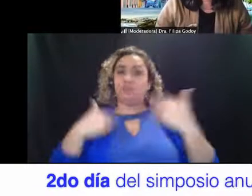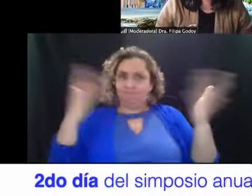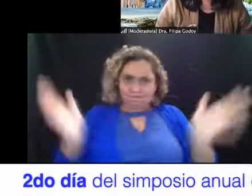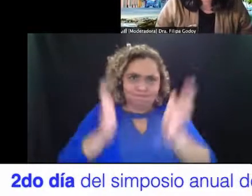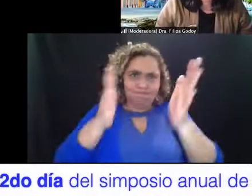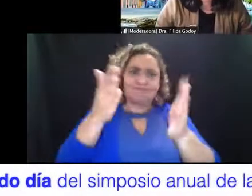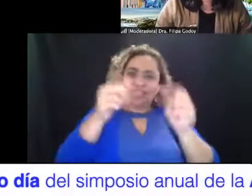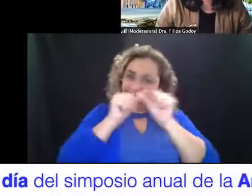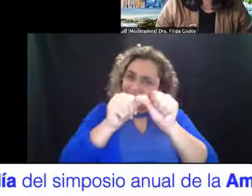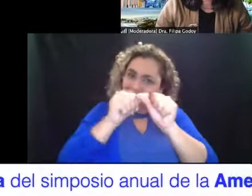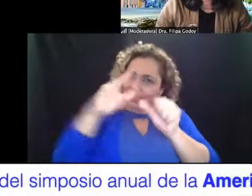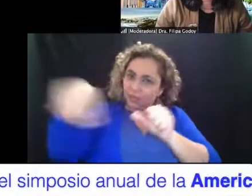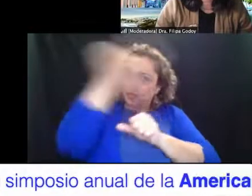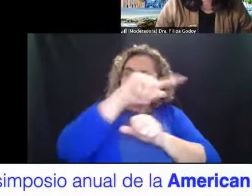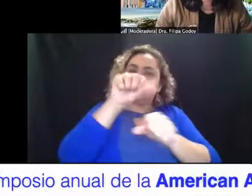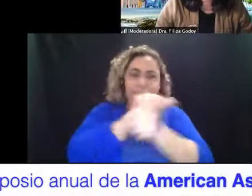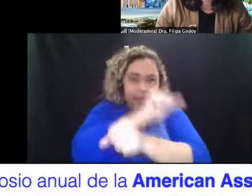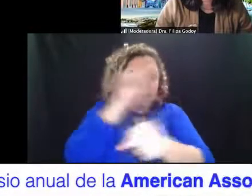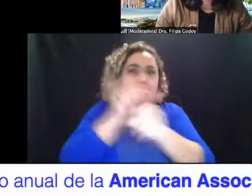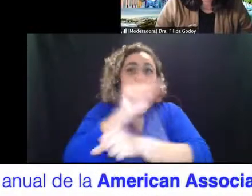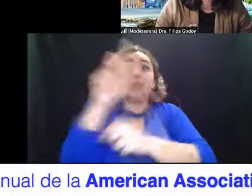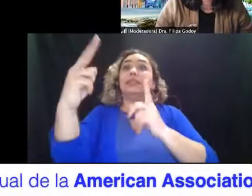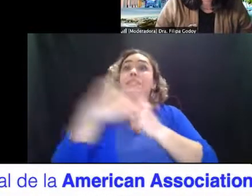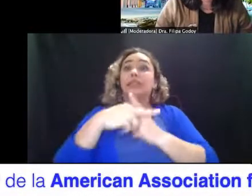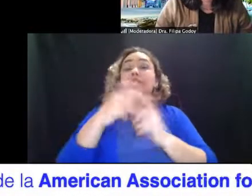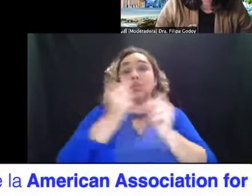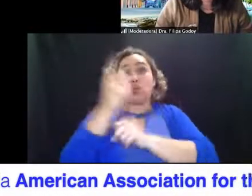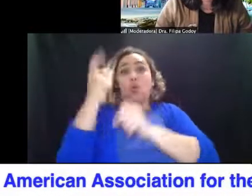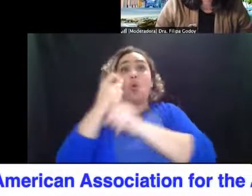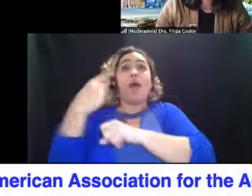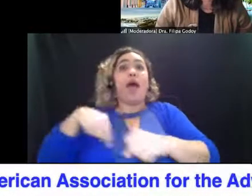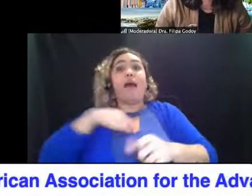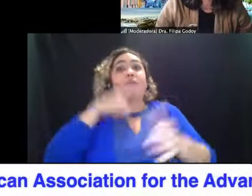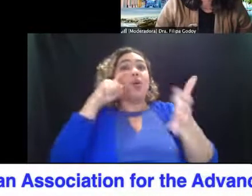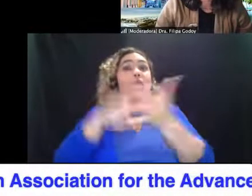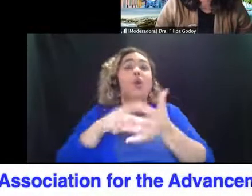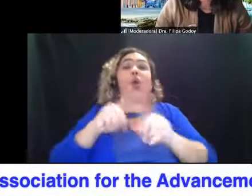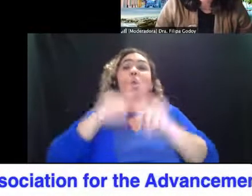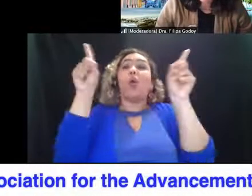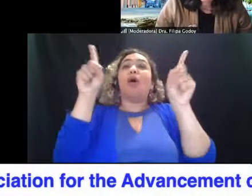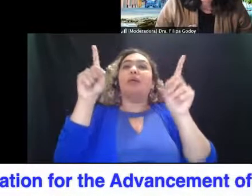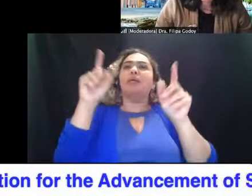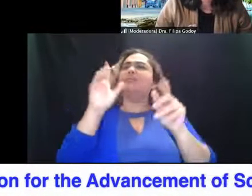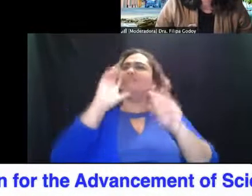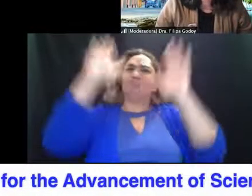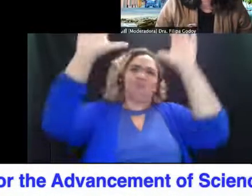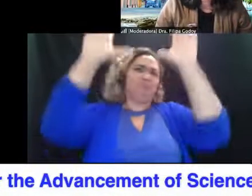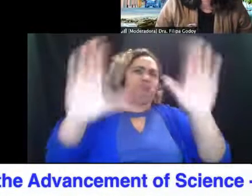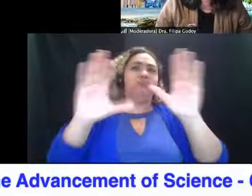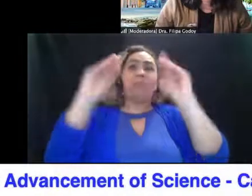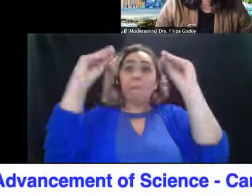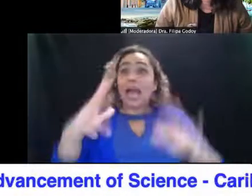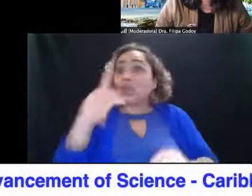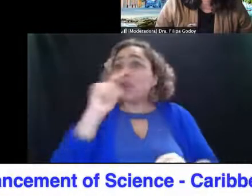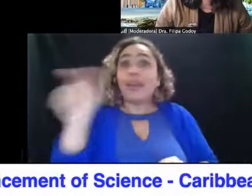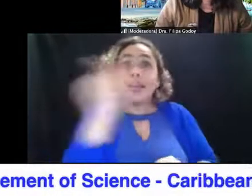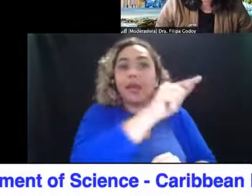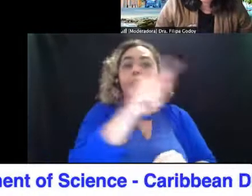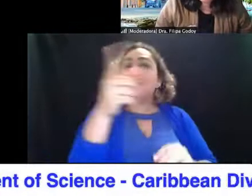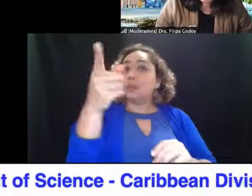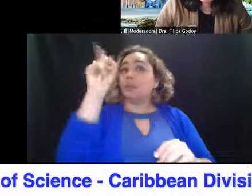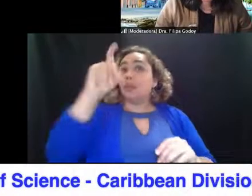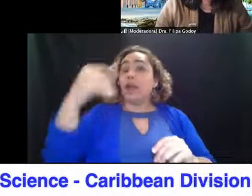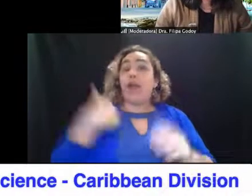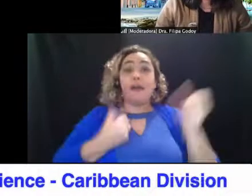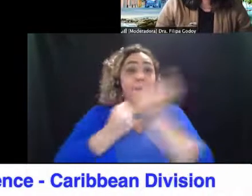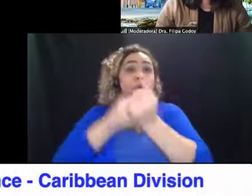que sigan aplicando. Cada año tenemos un reconocimiento a un profesor extraordinario. Debe tener el apoyo